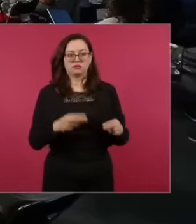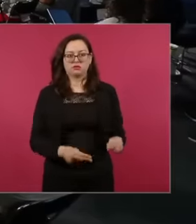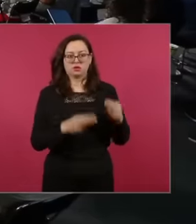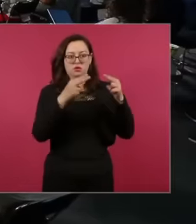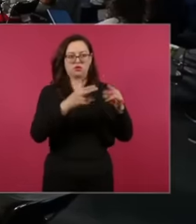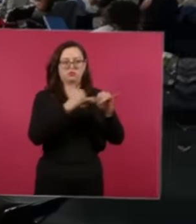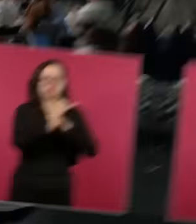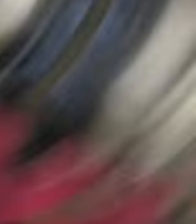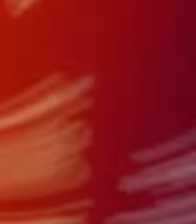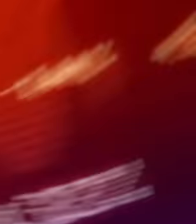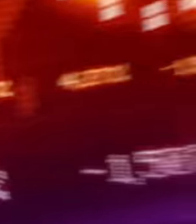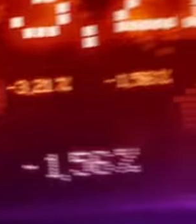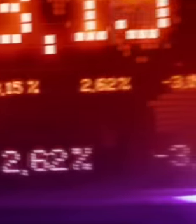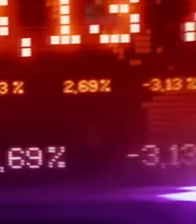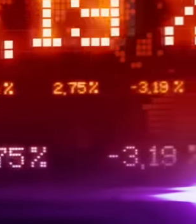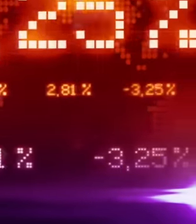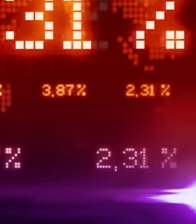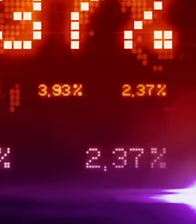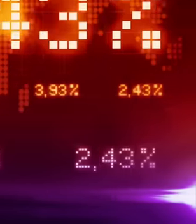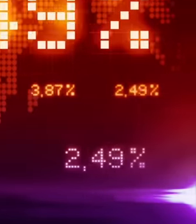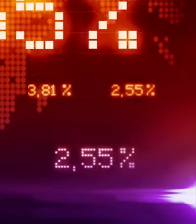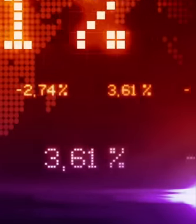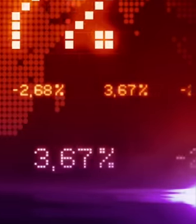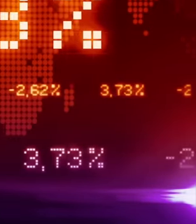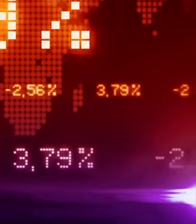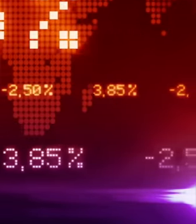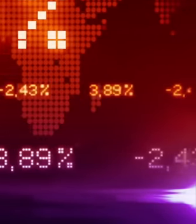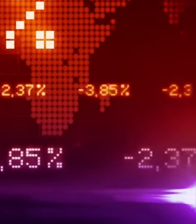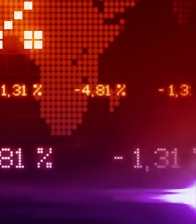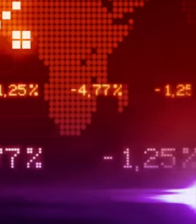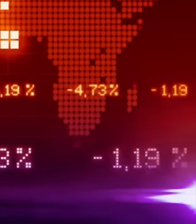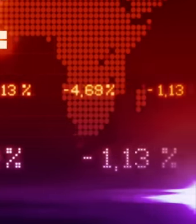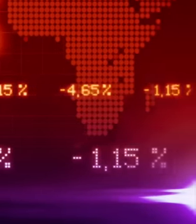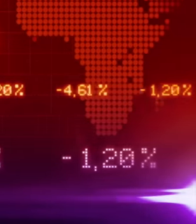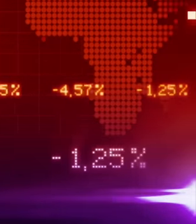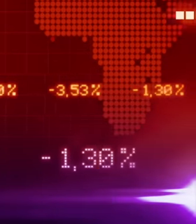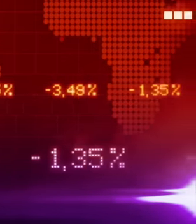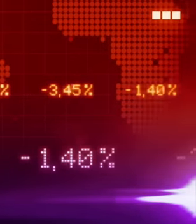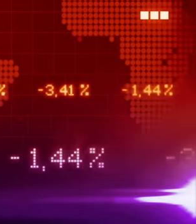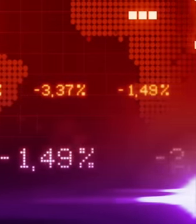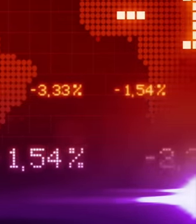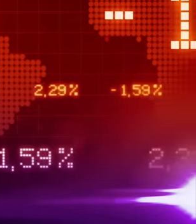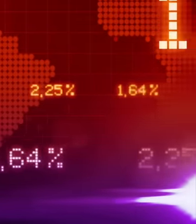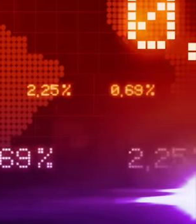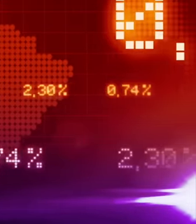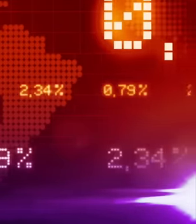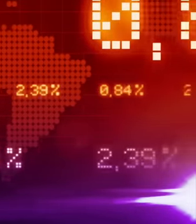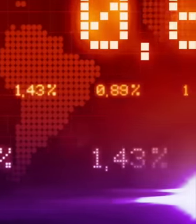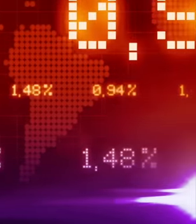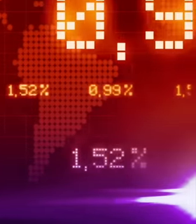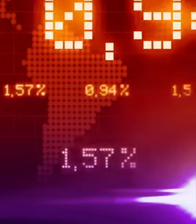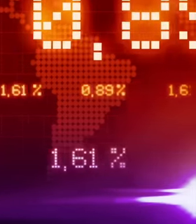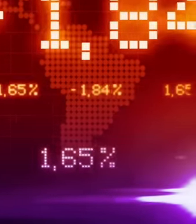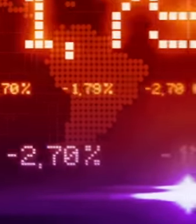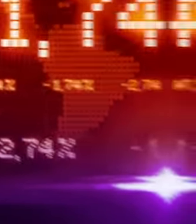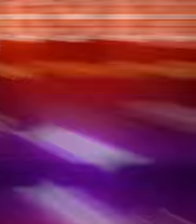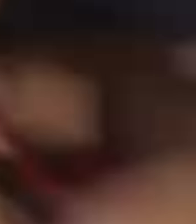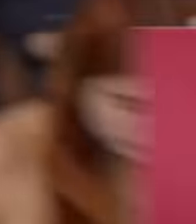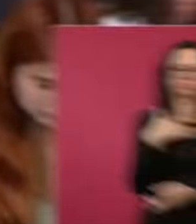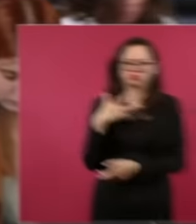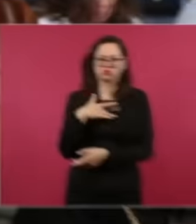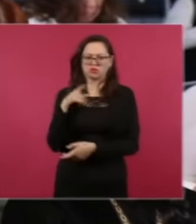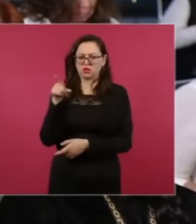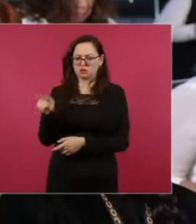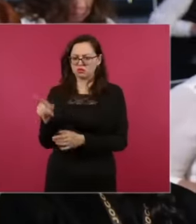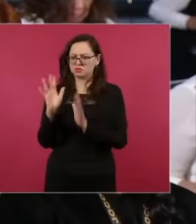que los mercados reaccionaran de forma negativa, pero el presidente de México le hizo ver que no es así, que existen